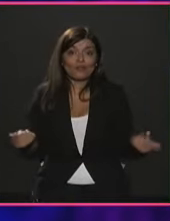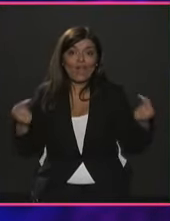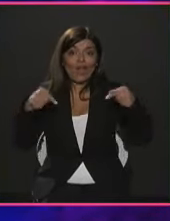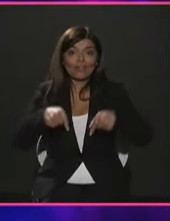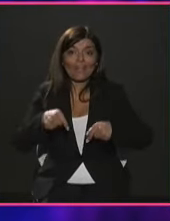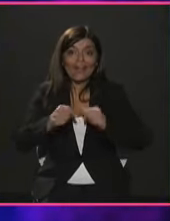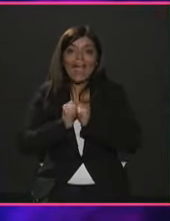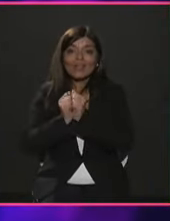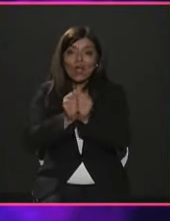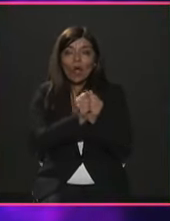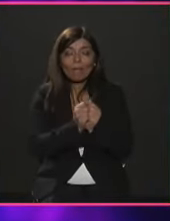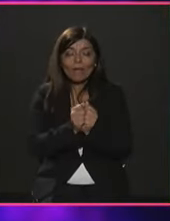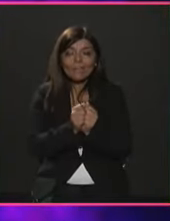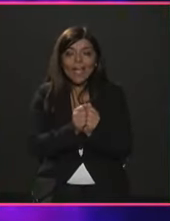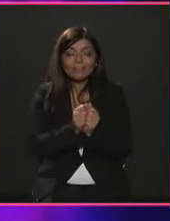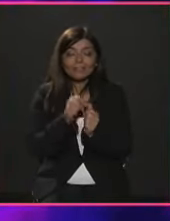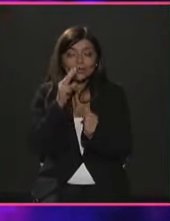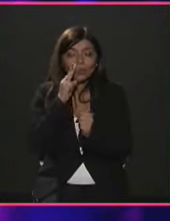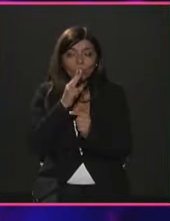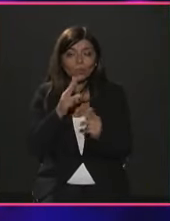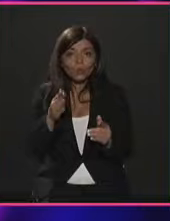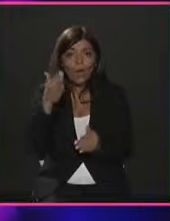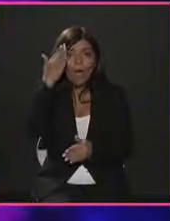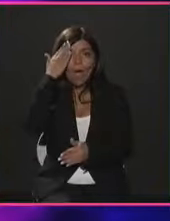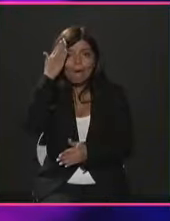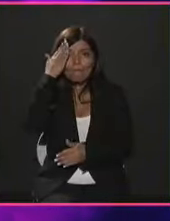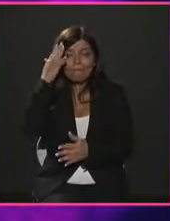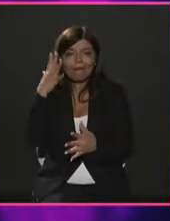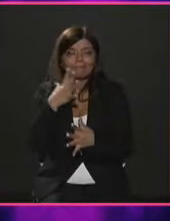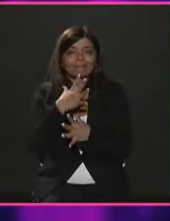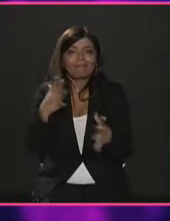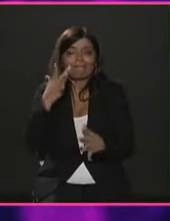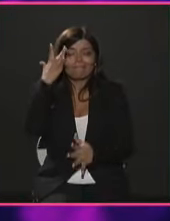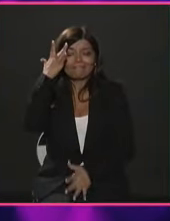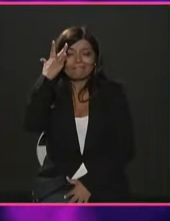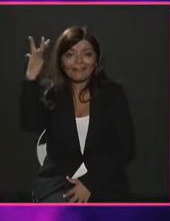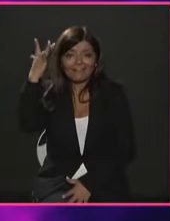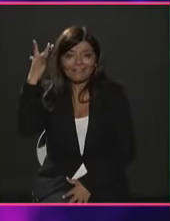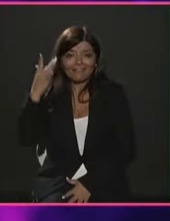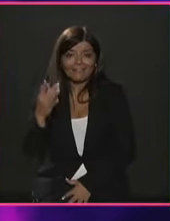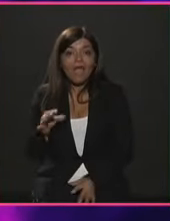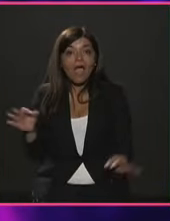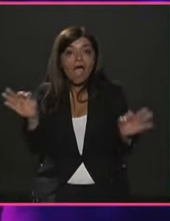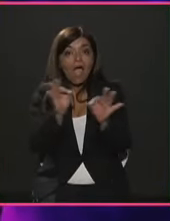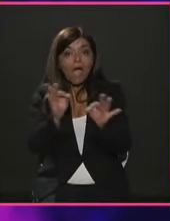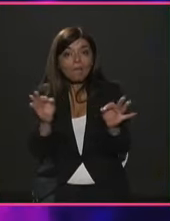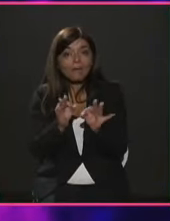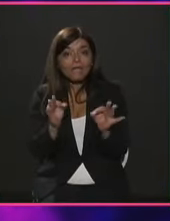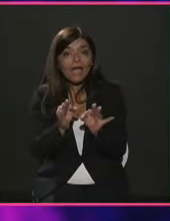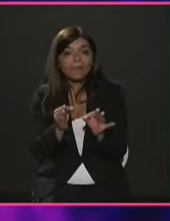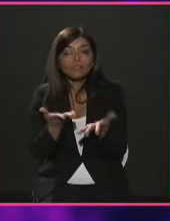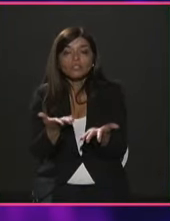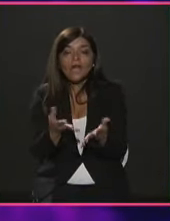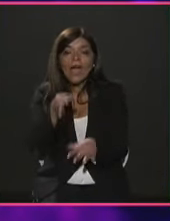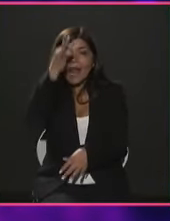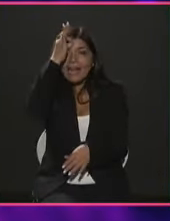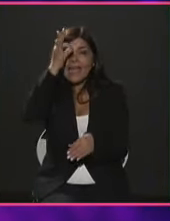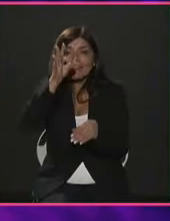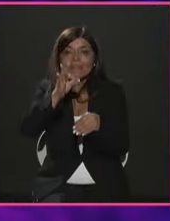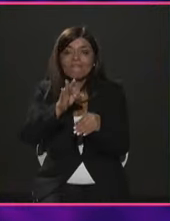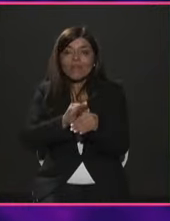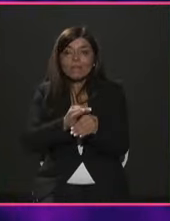ustedes y rodeado de tanta mente brillante para explicarles un poco bueno Primero que nada que son estas enfermedades